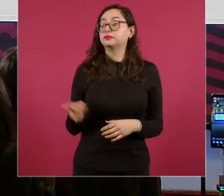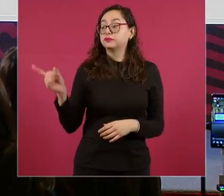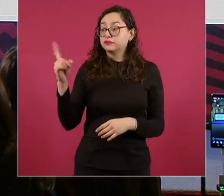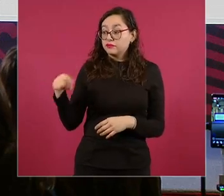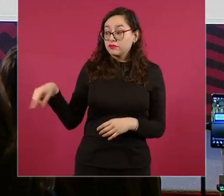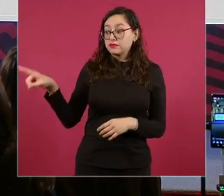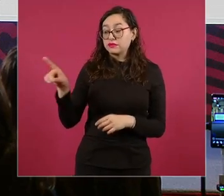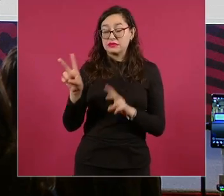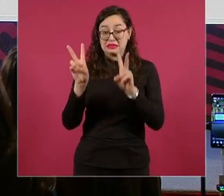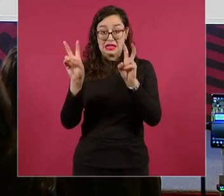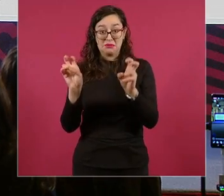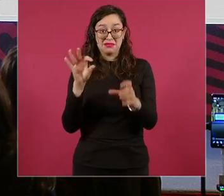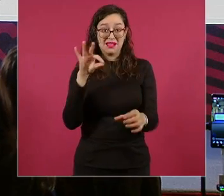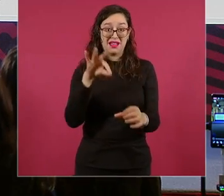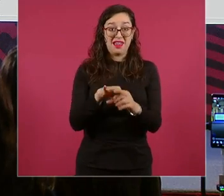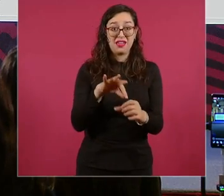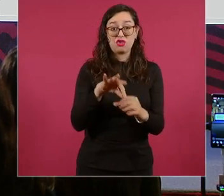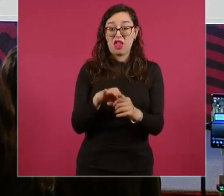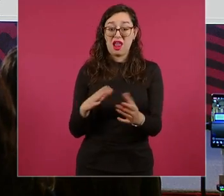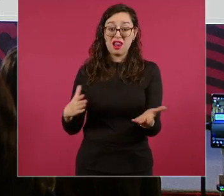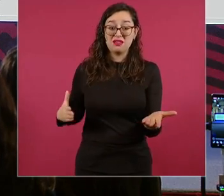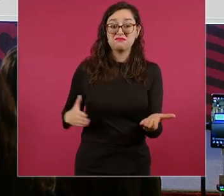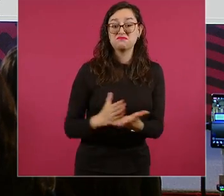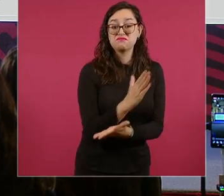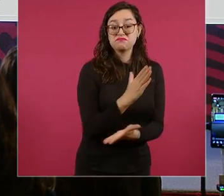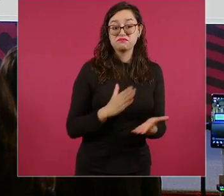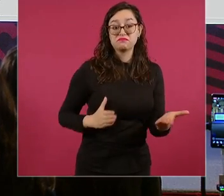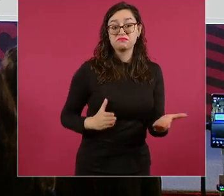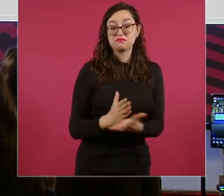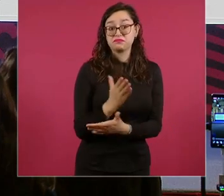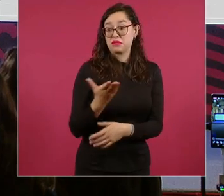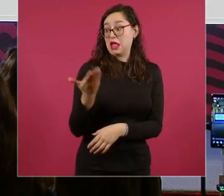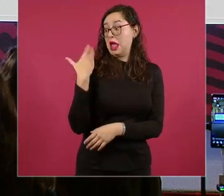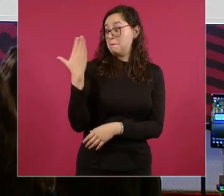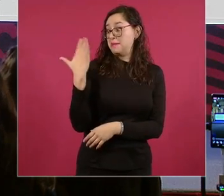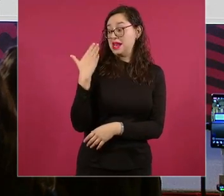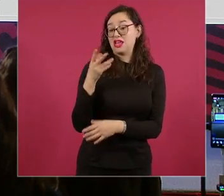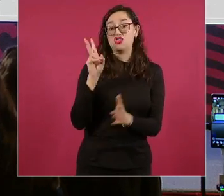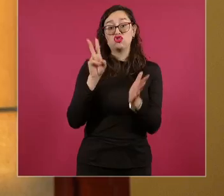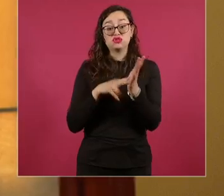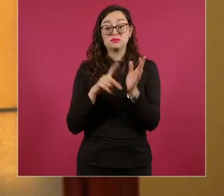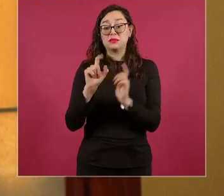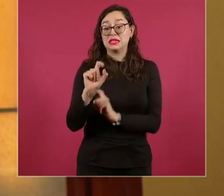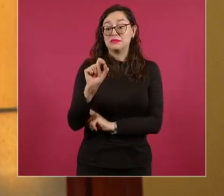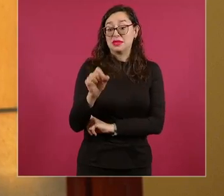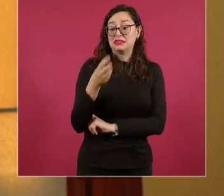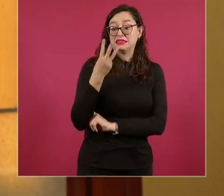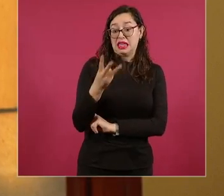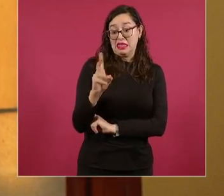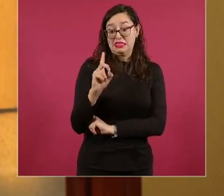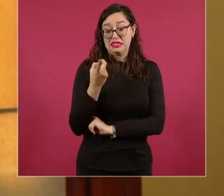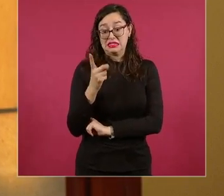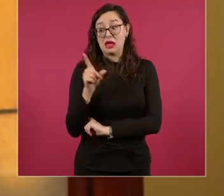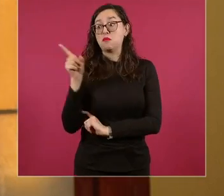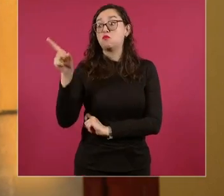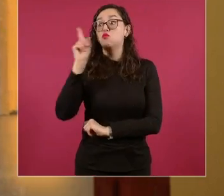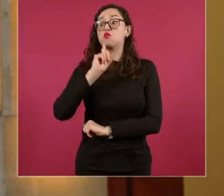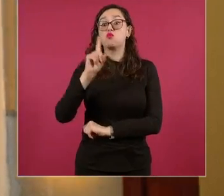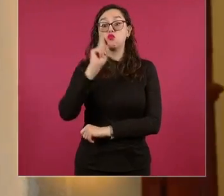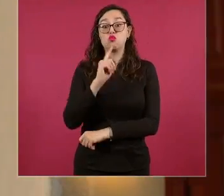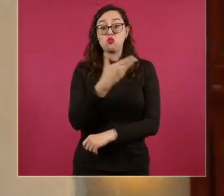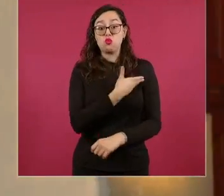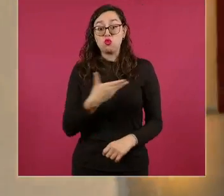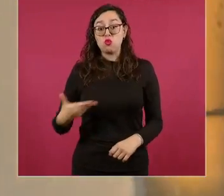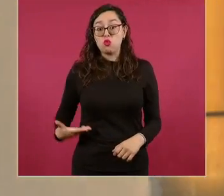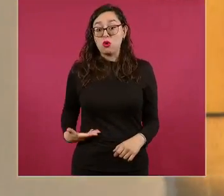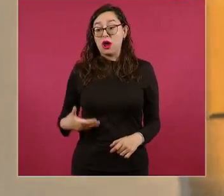no podemos perder de vista, por ejemplo, cómo en diciembre de 2023 la ministra Piña convoca a una